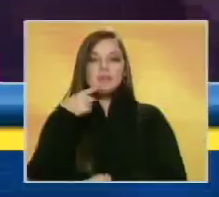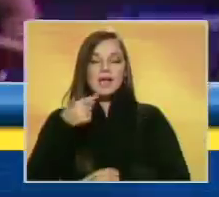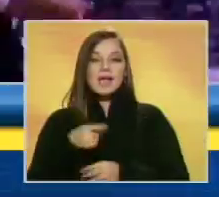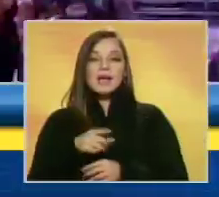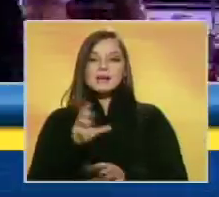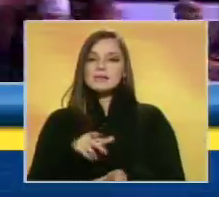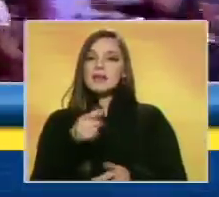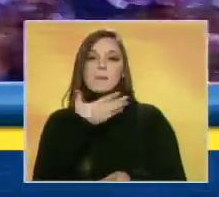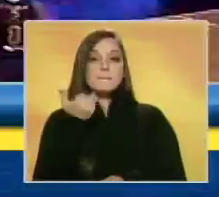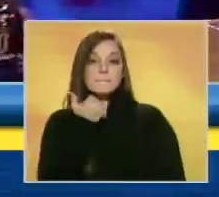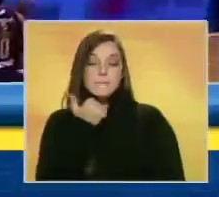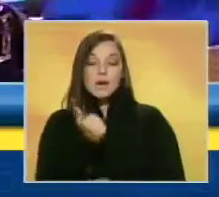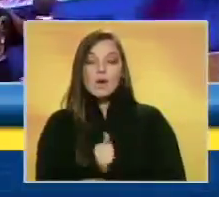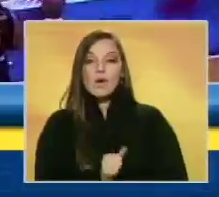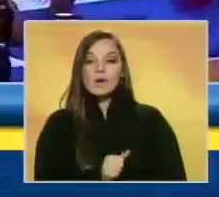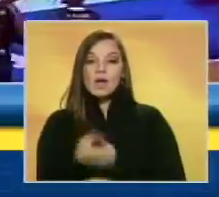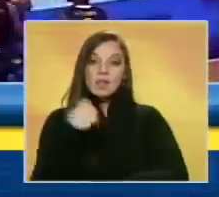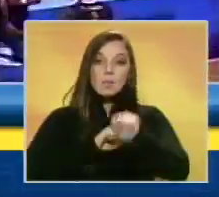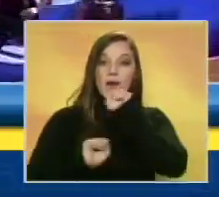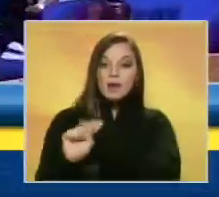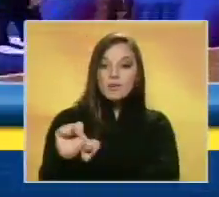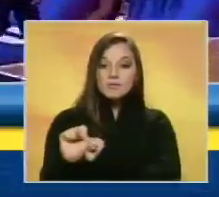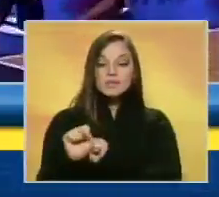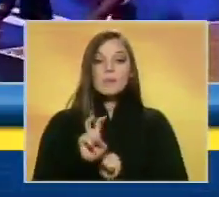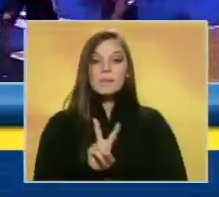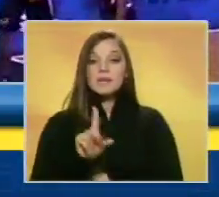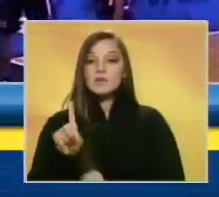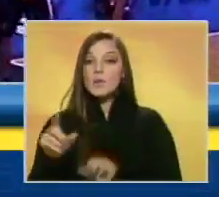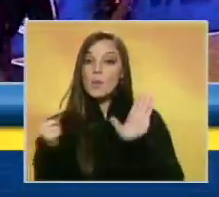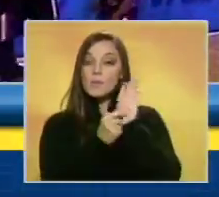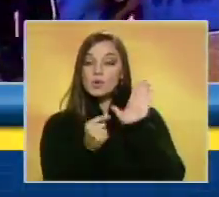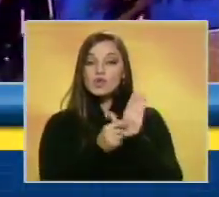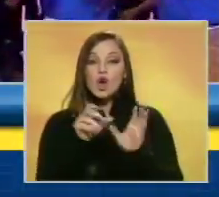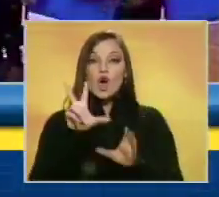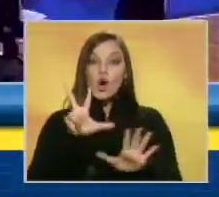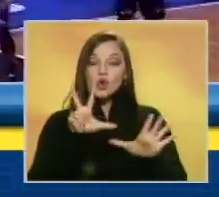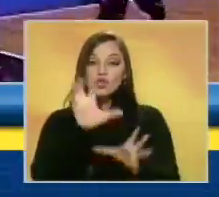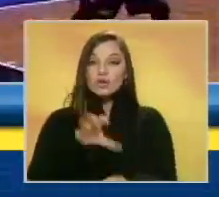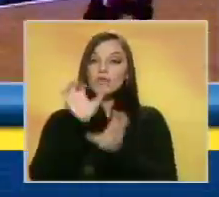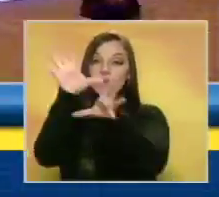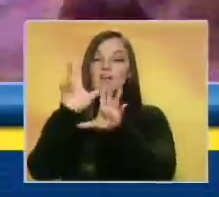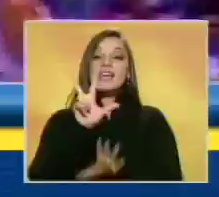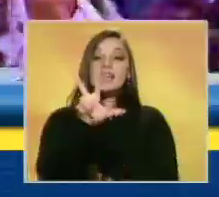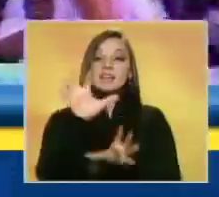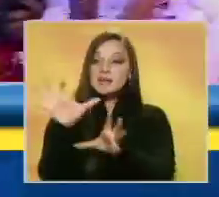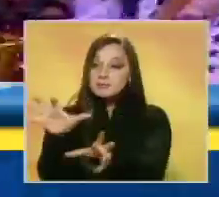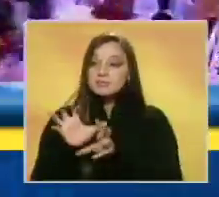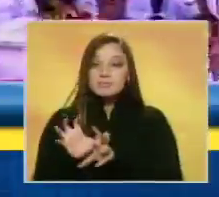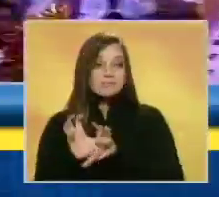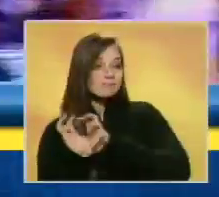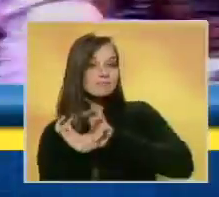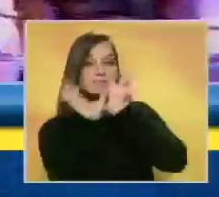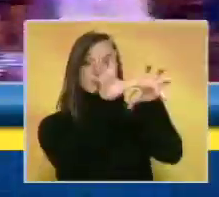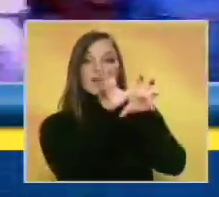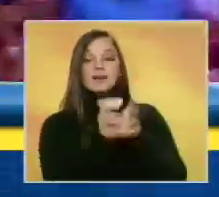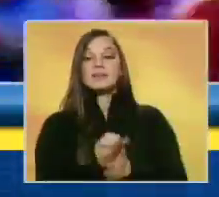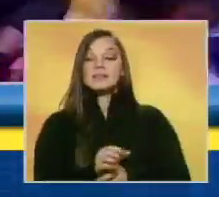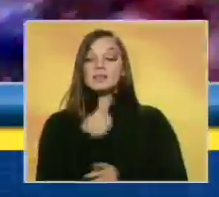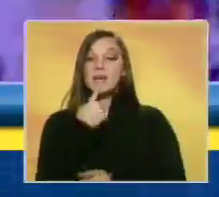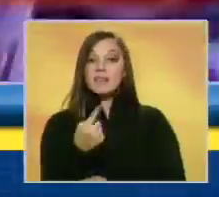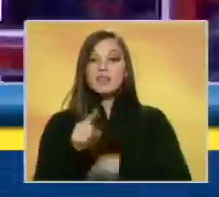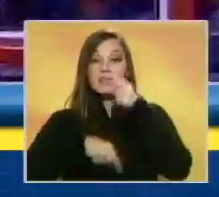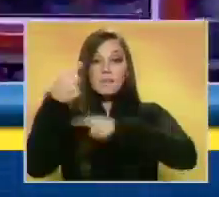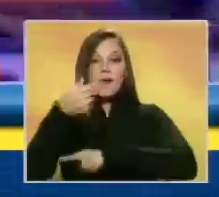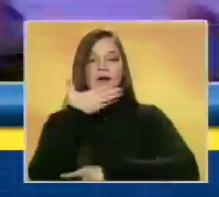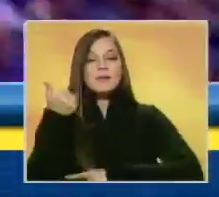Luis Betelmí lideró la ofensiva del quinteto local con 21 puntos, 8 rebotes y 3 asistencias, mientras que DeWitt Lewis se fue